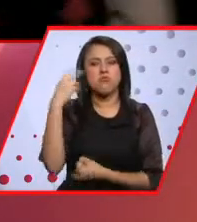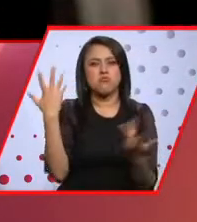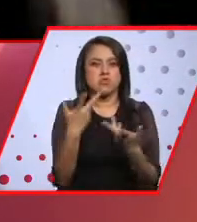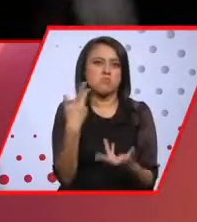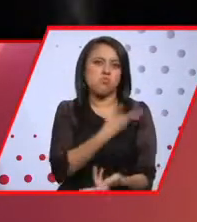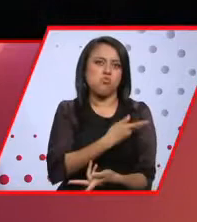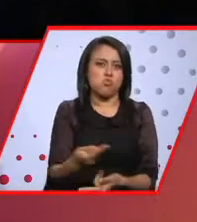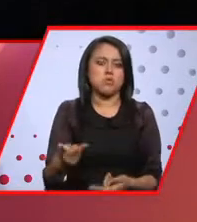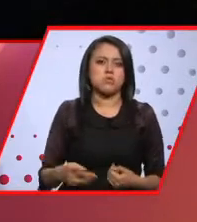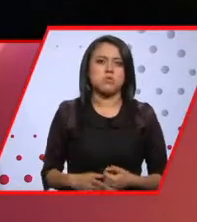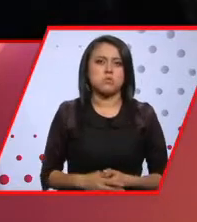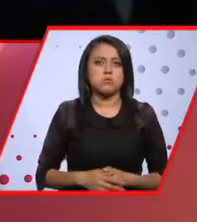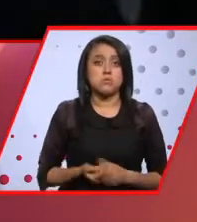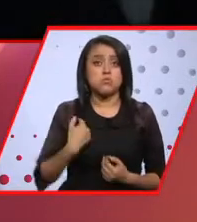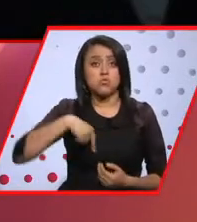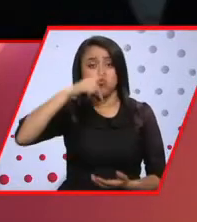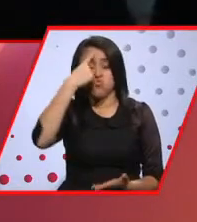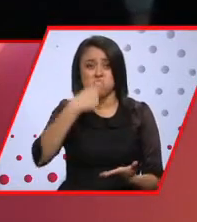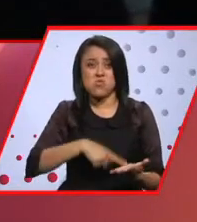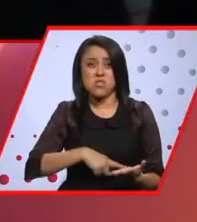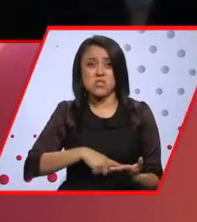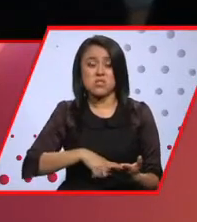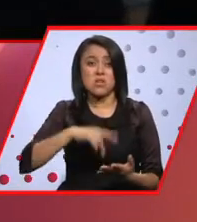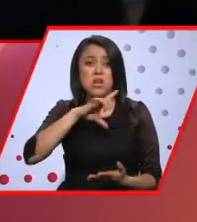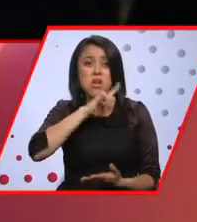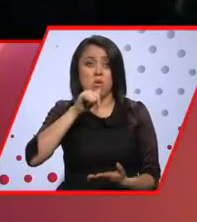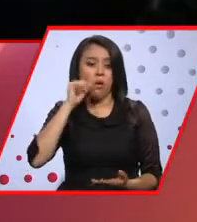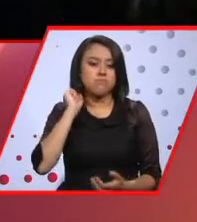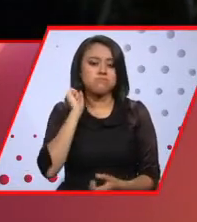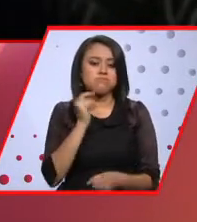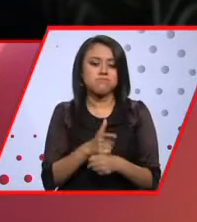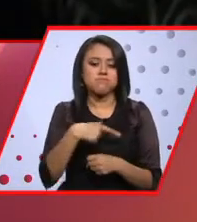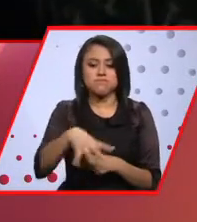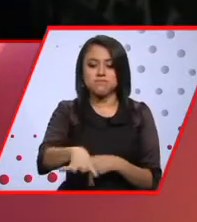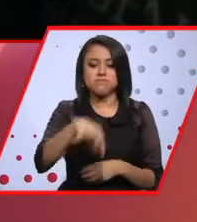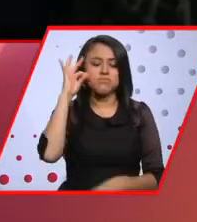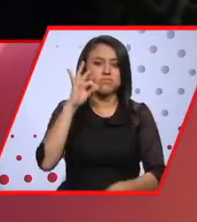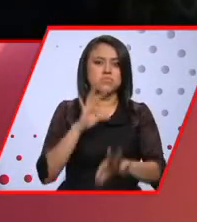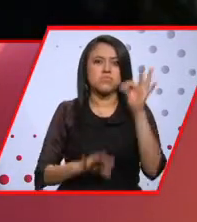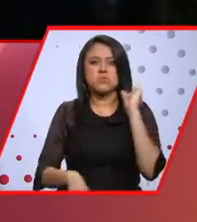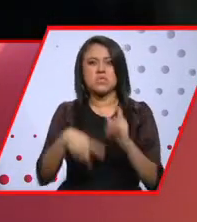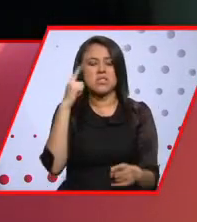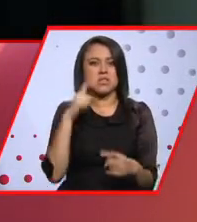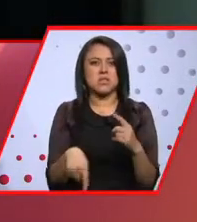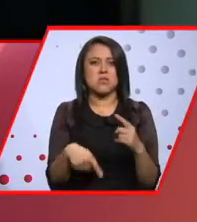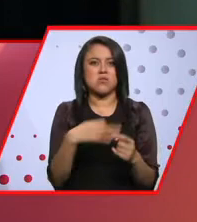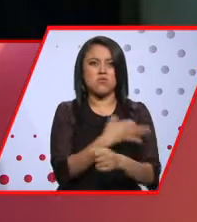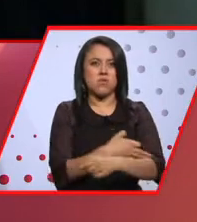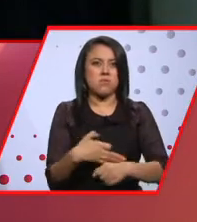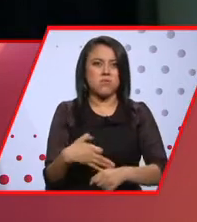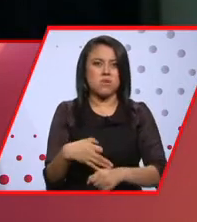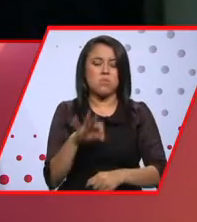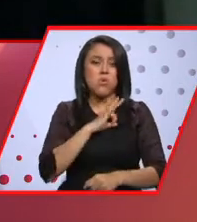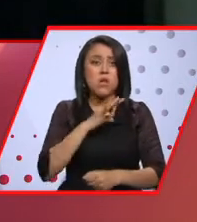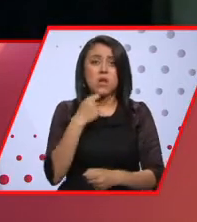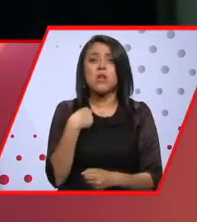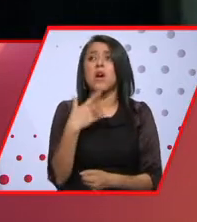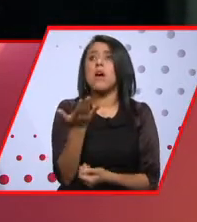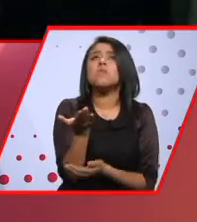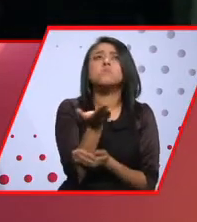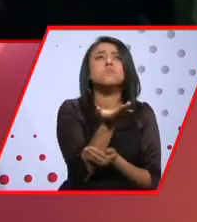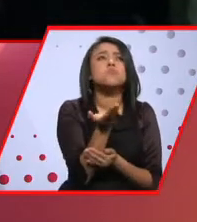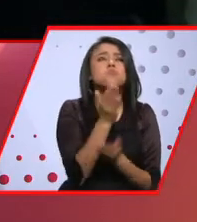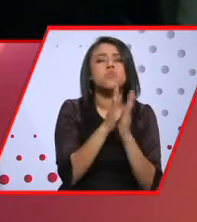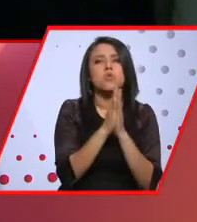Porque usted cree que después de que tengan este hombre y le quiten muchísimo dinero, la familia va a empezar a pedir limosna o se van a